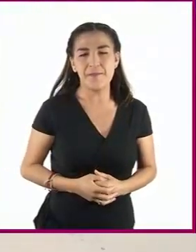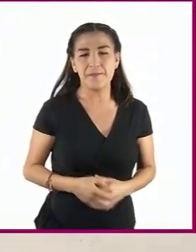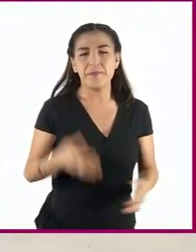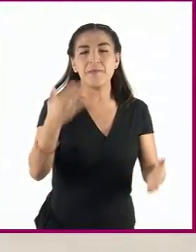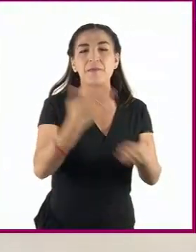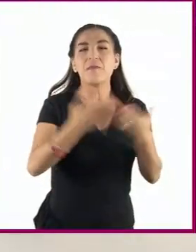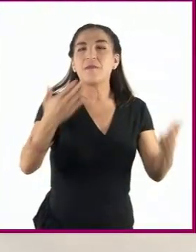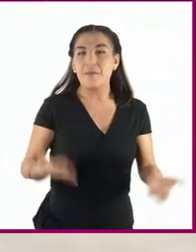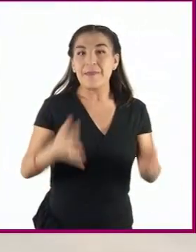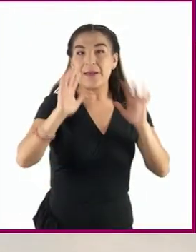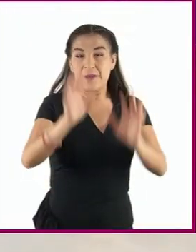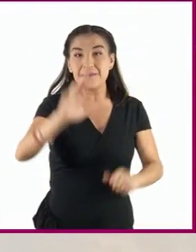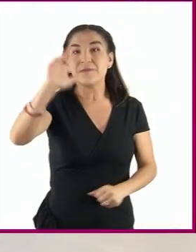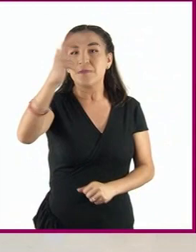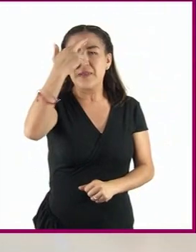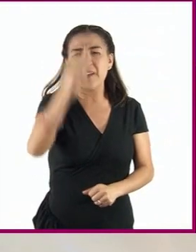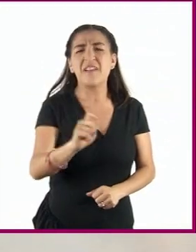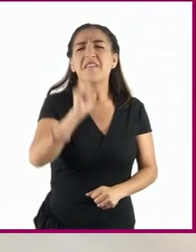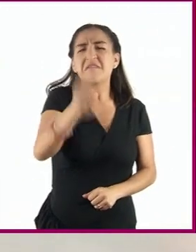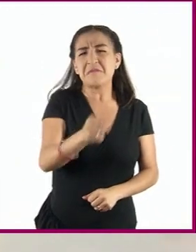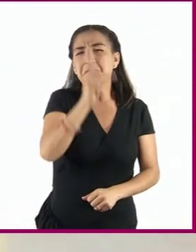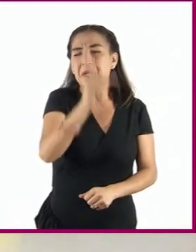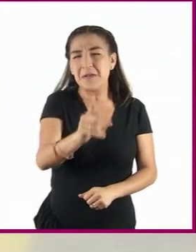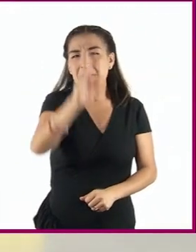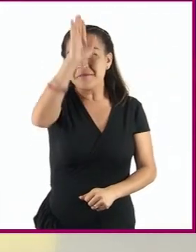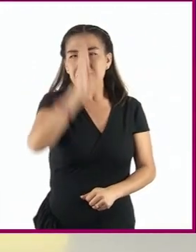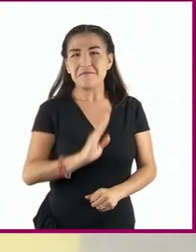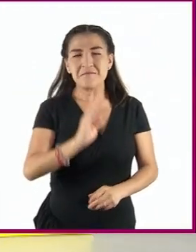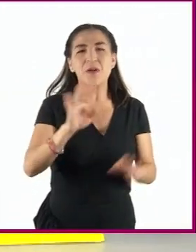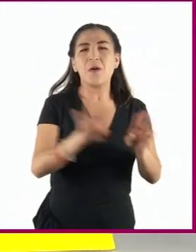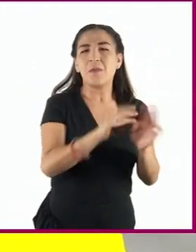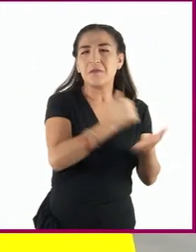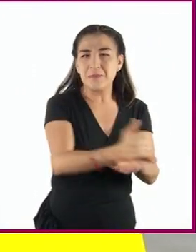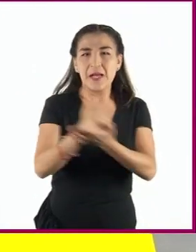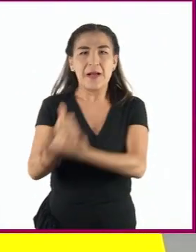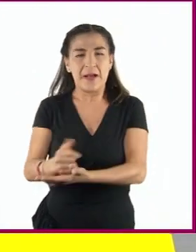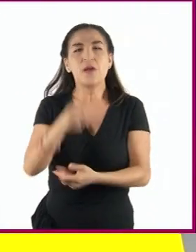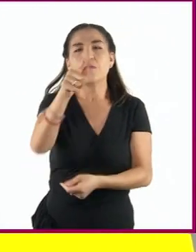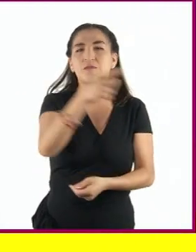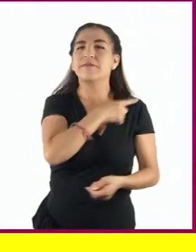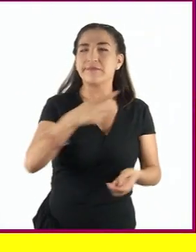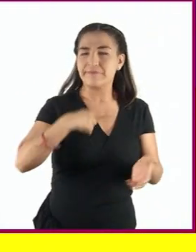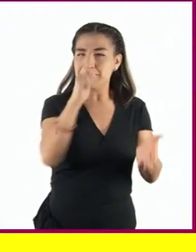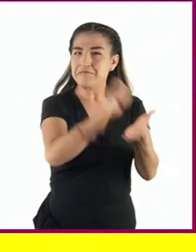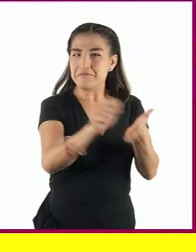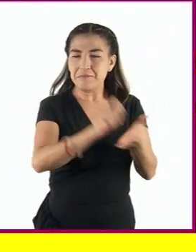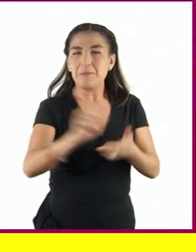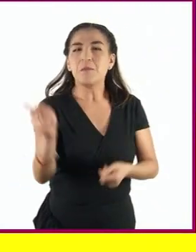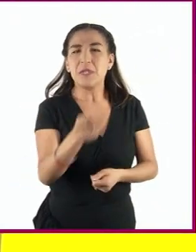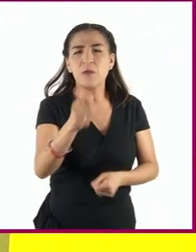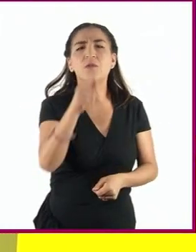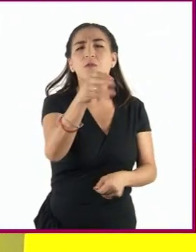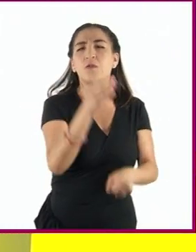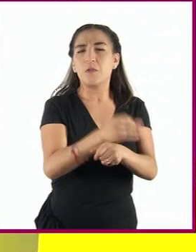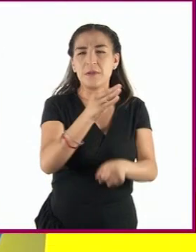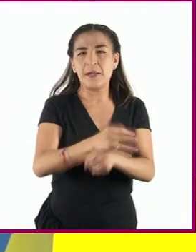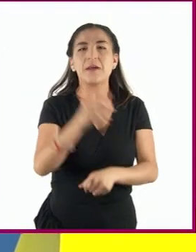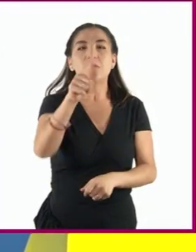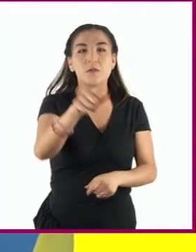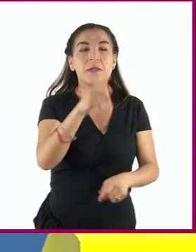hemos recordado qué es la mediación, anoten las siguientes preguntas y durante la sesión vayan dando